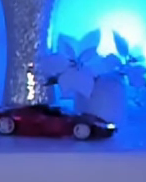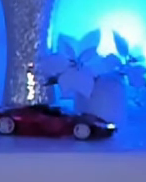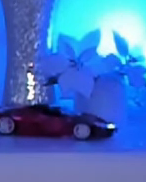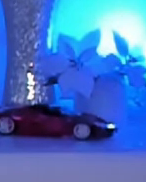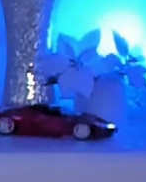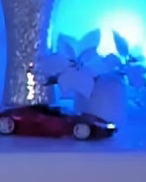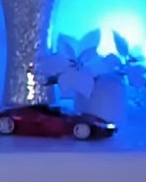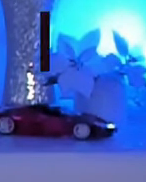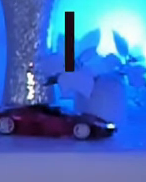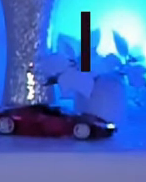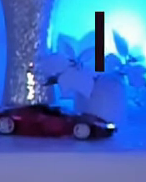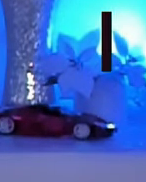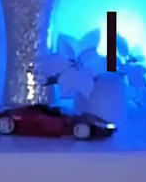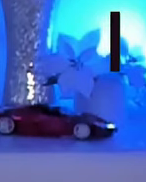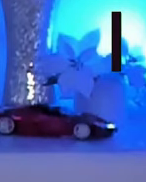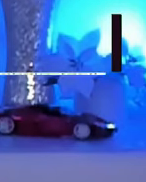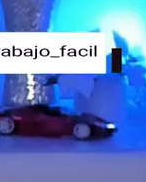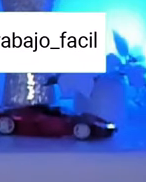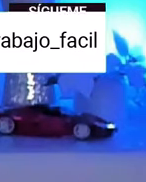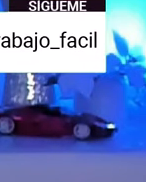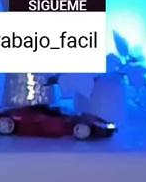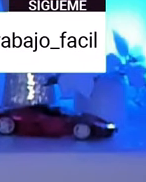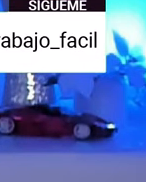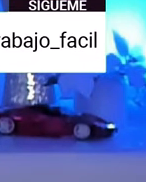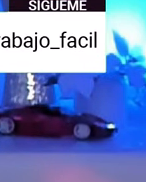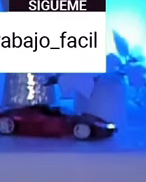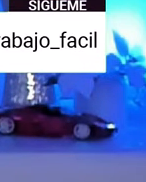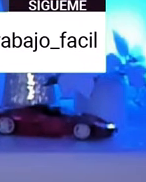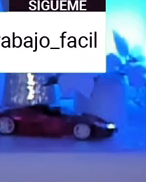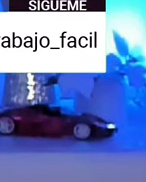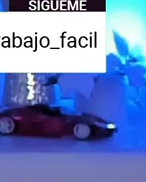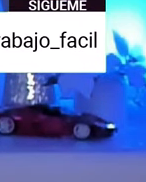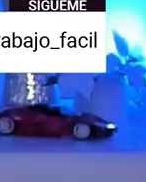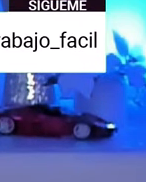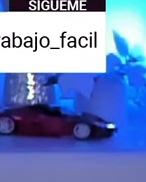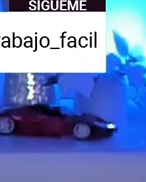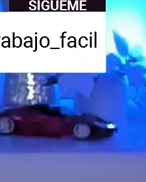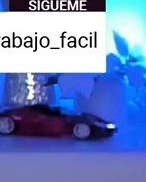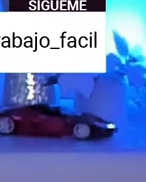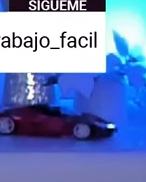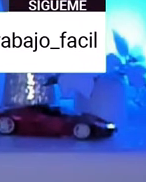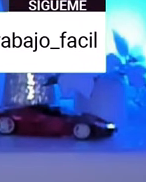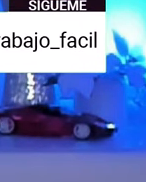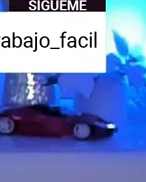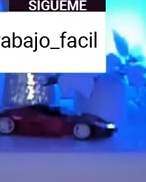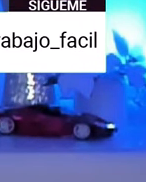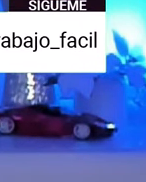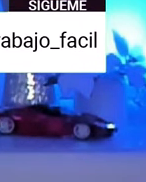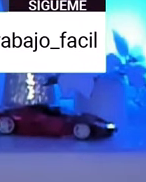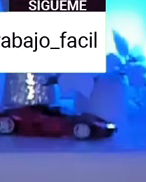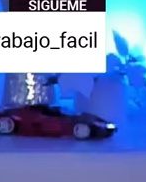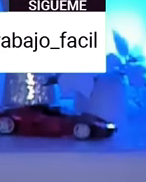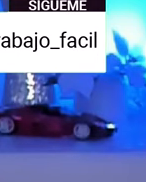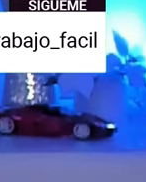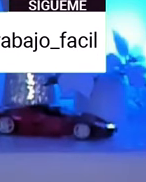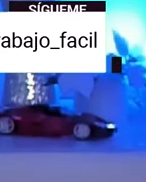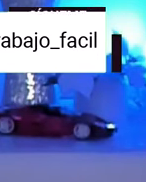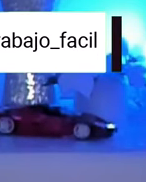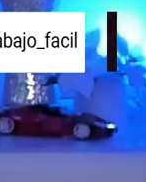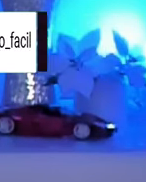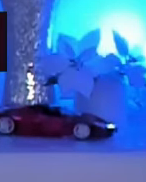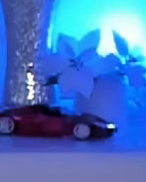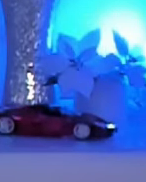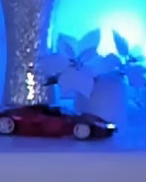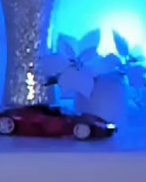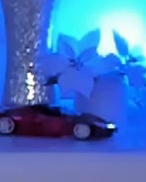Taylor Swift, que canta en Madrid, también coincida con el día del desamor y el despecho por la Constitución y